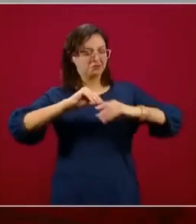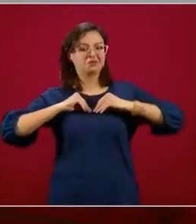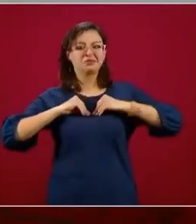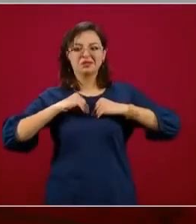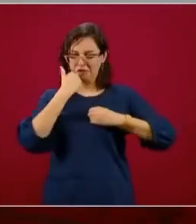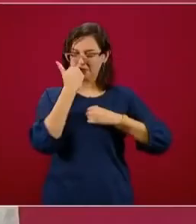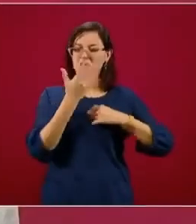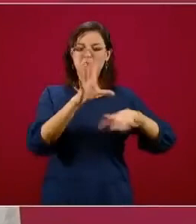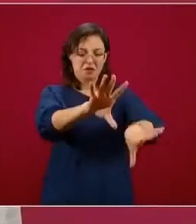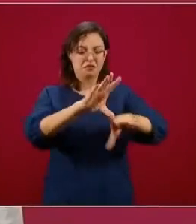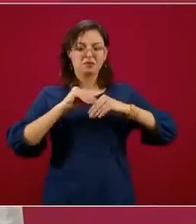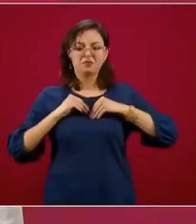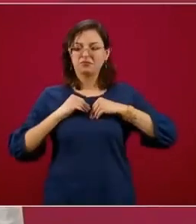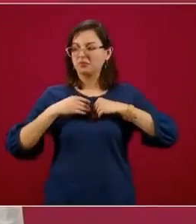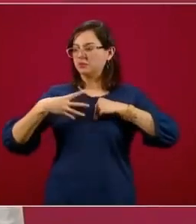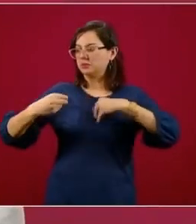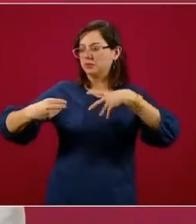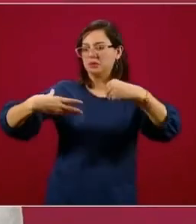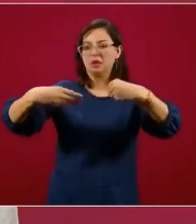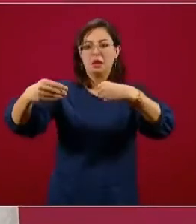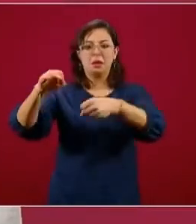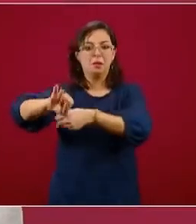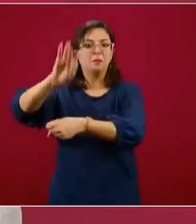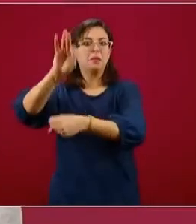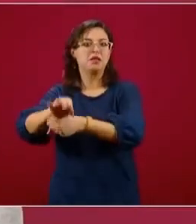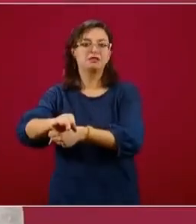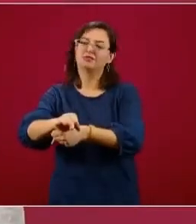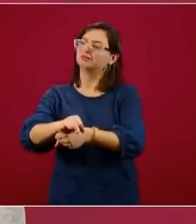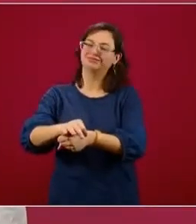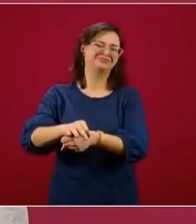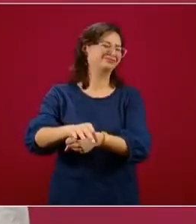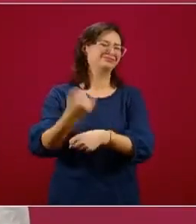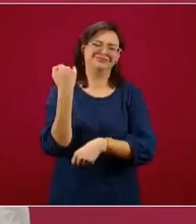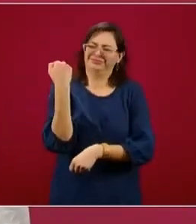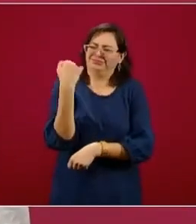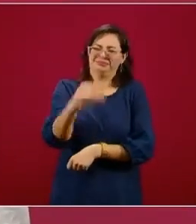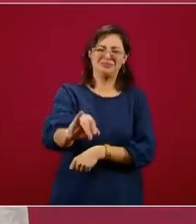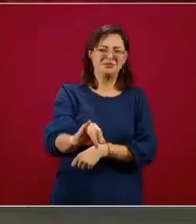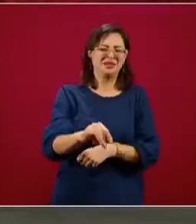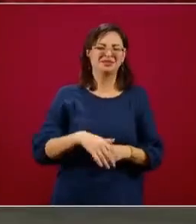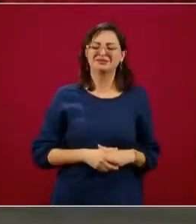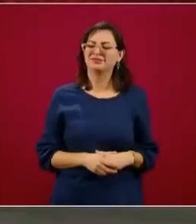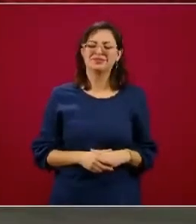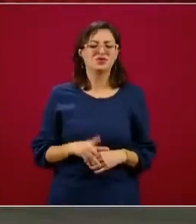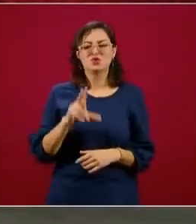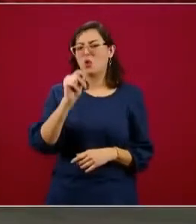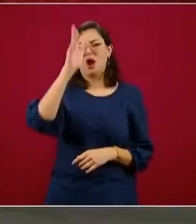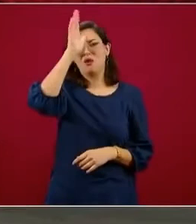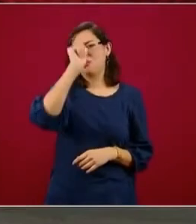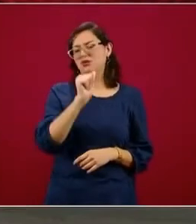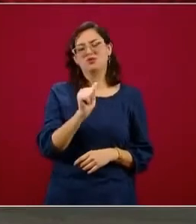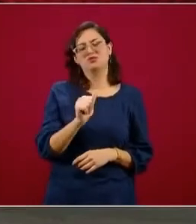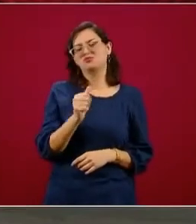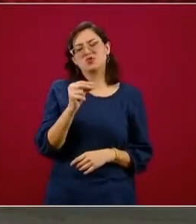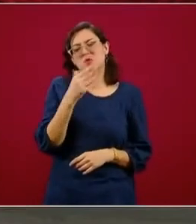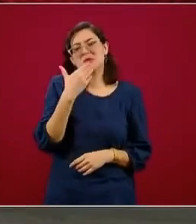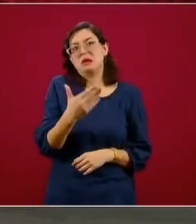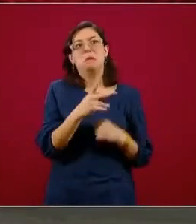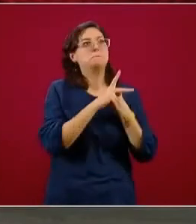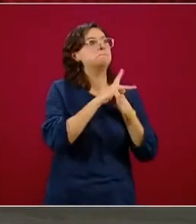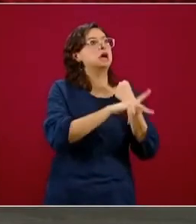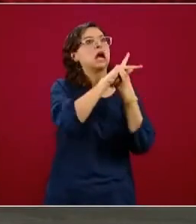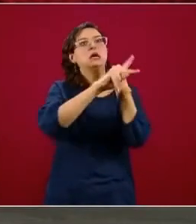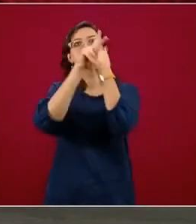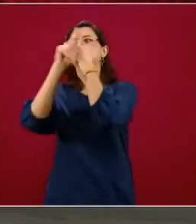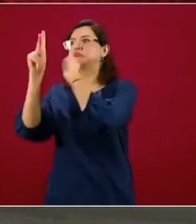provocar infecciones como un mecanismo de alcanzar la inmunidad. Eso es un recurso que no está contemplado, no creo que ningún país lo